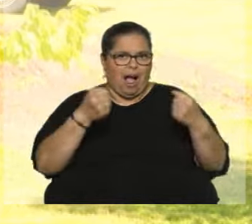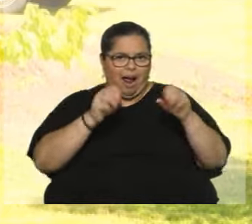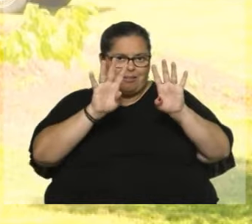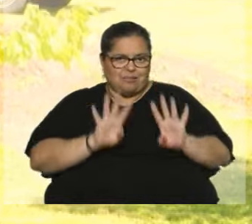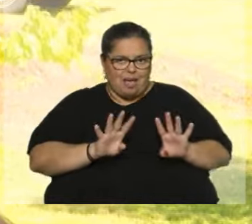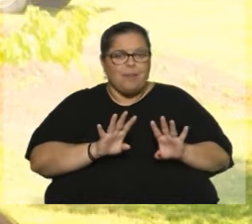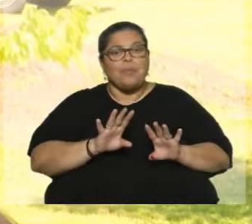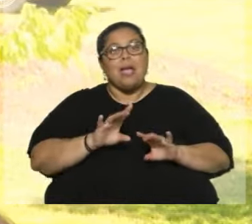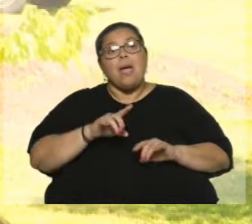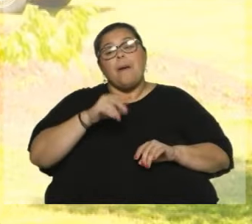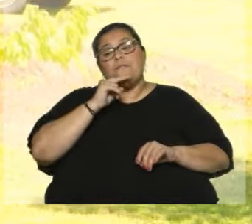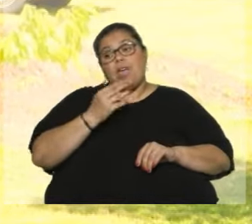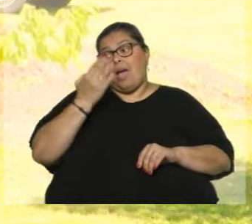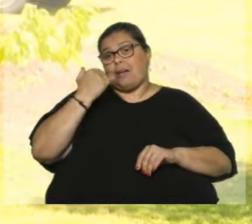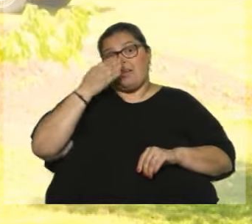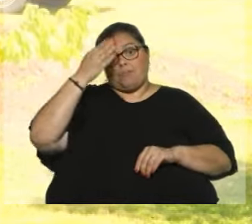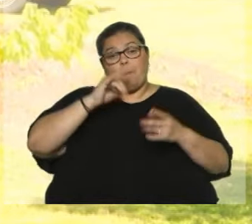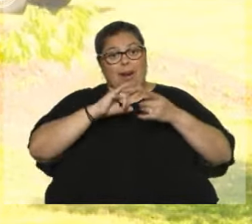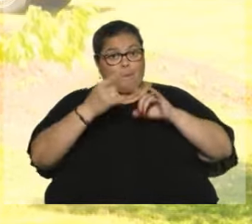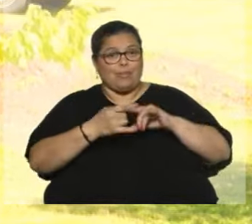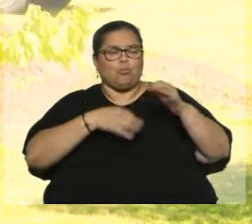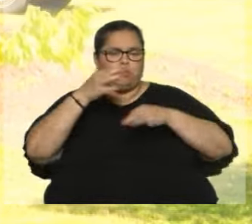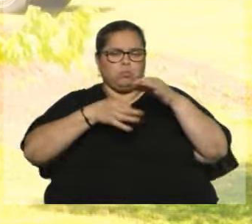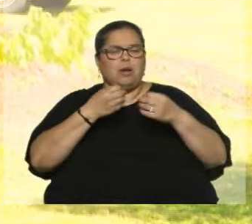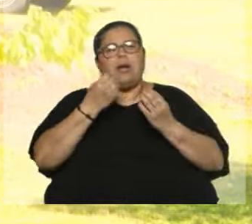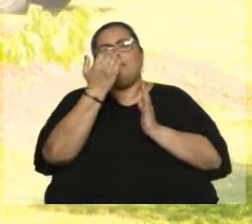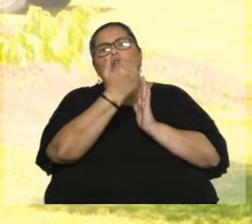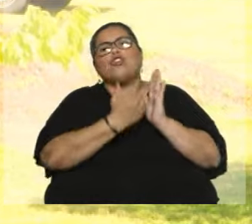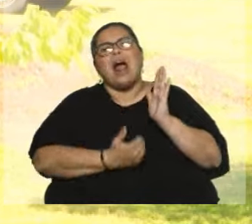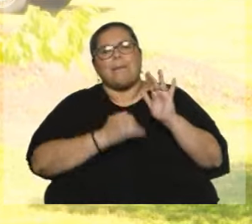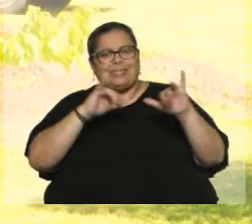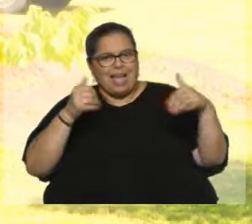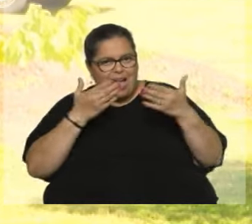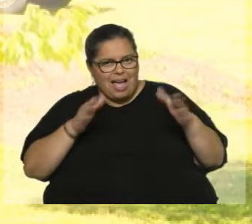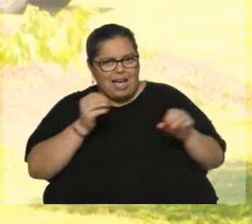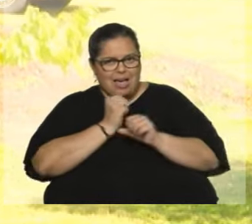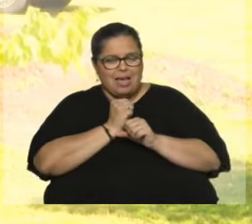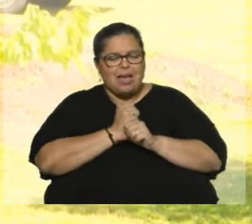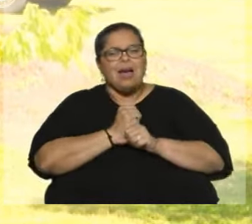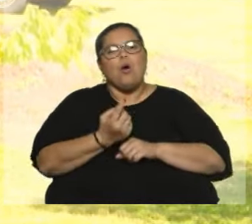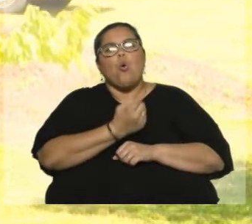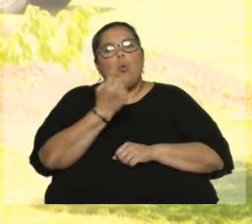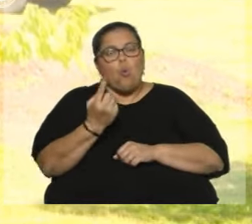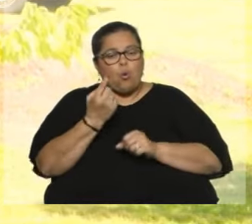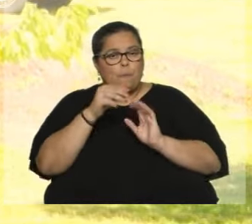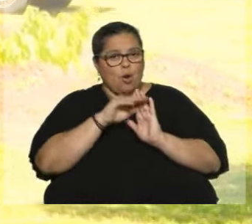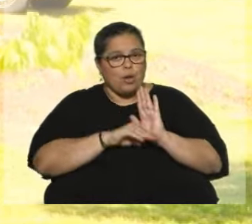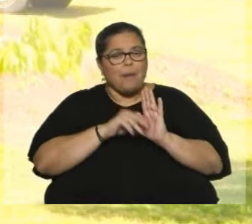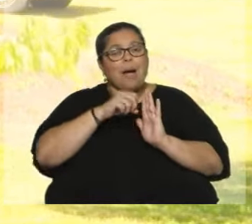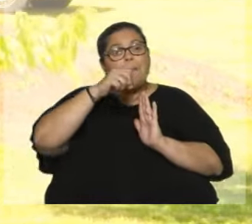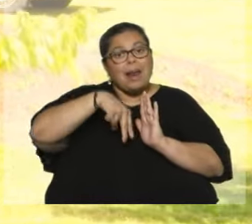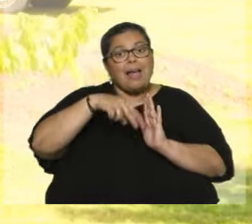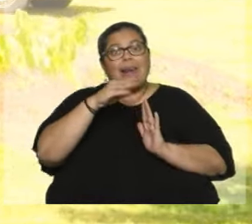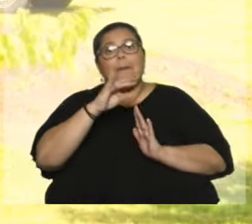El día viernes que comparecimos al Parlamento anunciamos varios de los programas que ya están en curso. Uno es el plan el